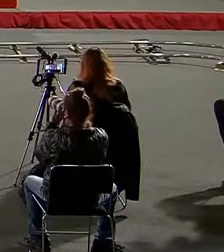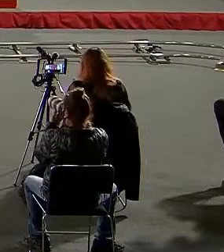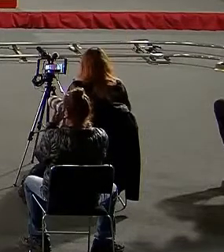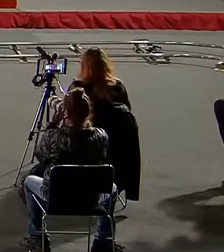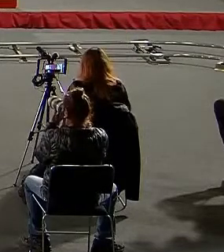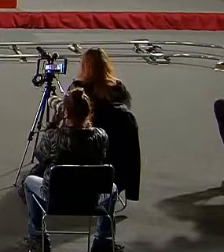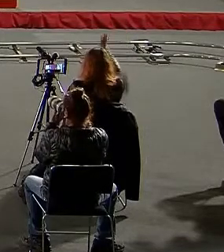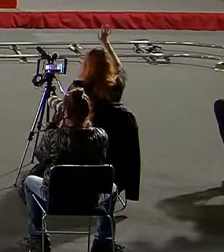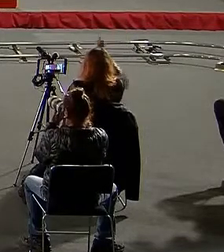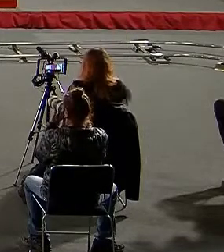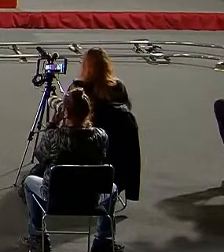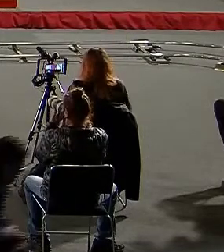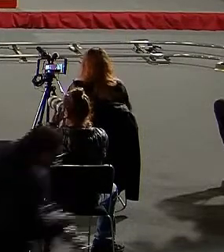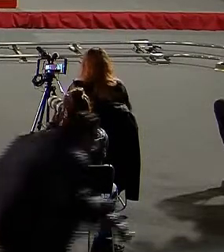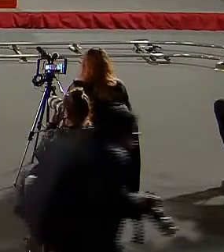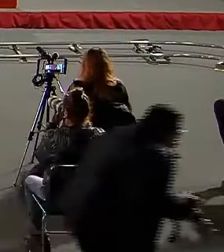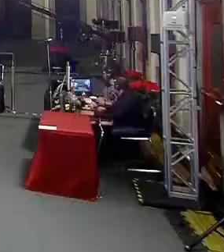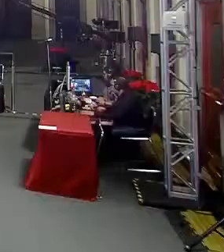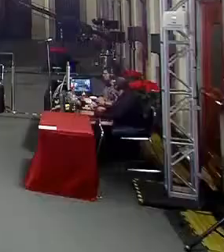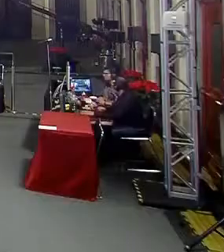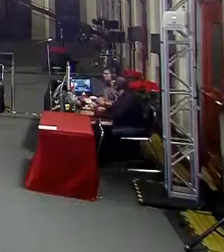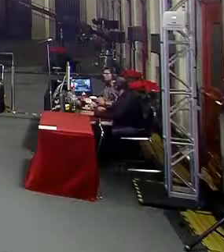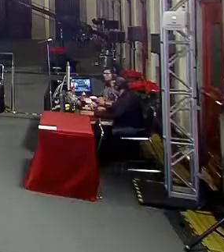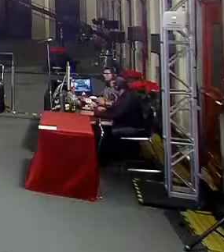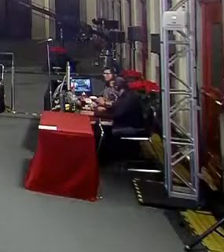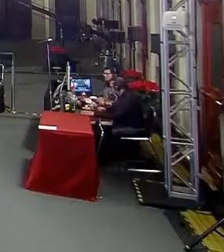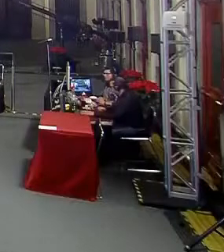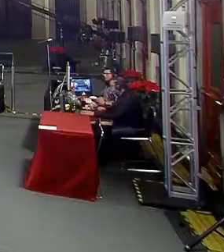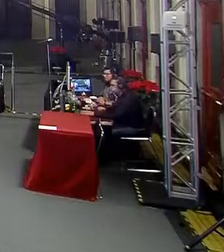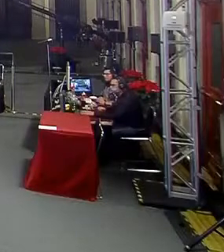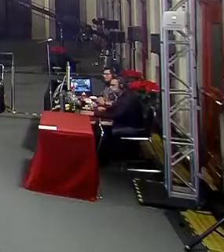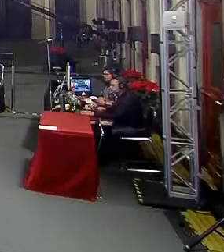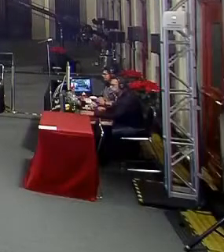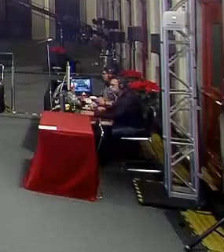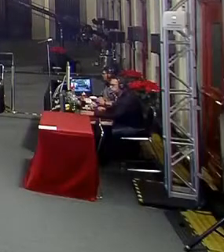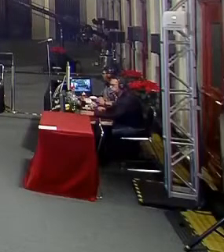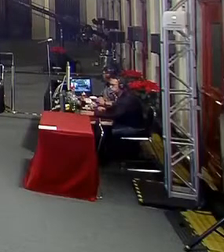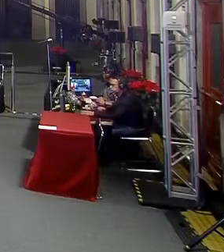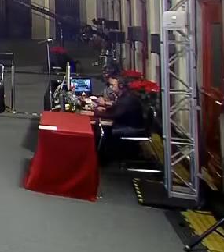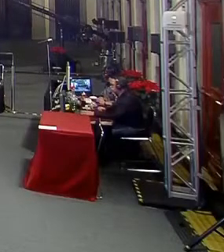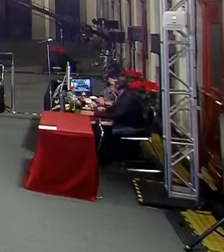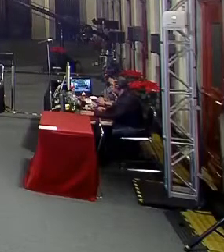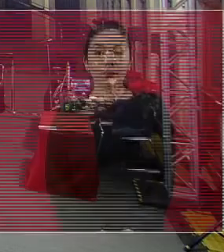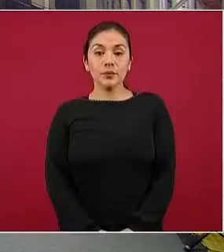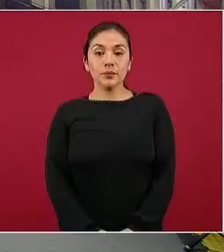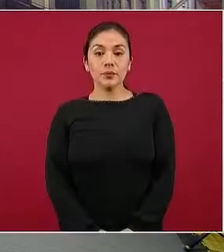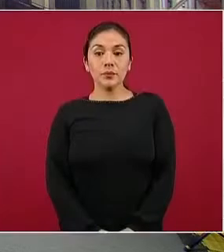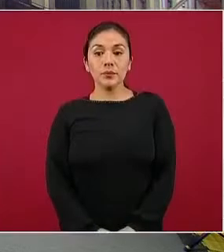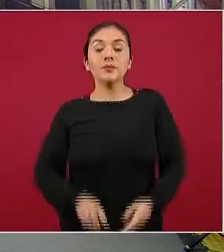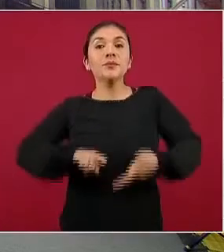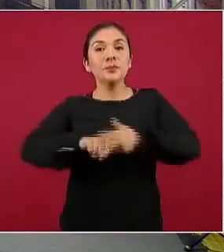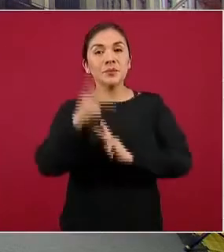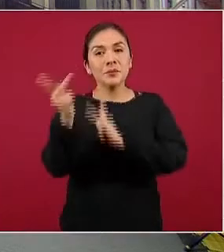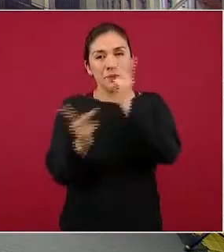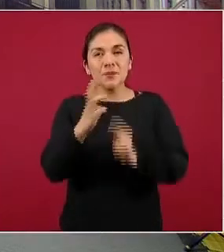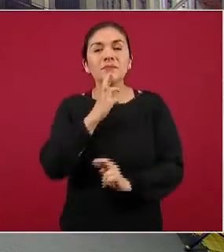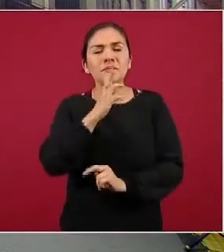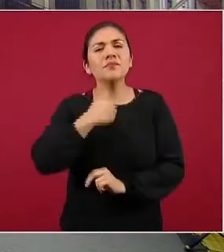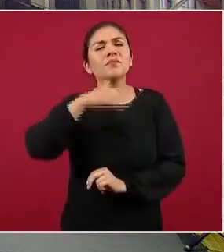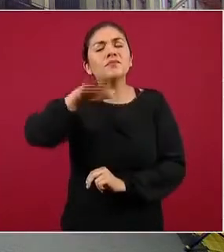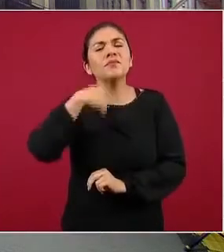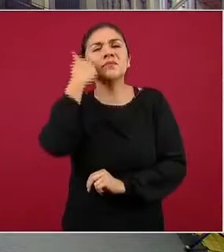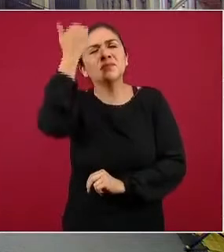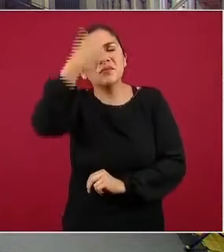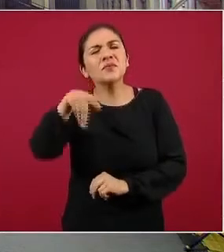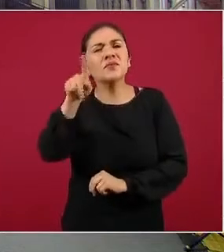usted, Ángel, Daniela Pastrana, Liliana Noble. Adelante. Muchas gracias, doctor Gatell. Preguntarle sobre su reacción ante